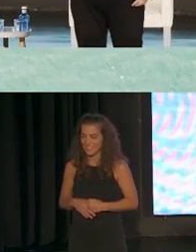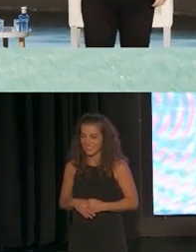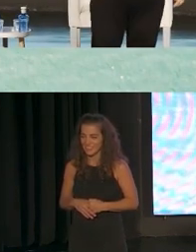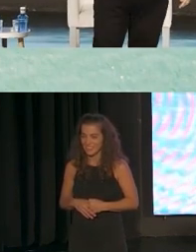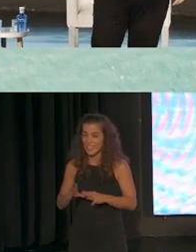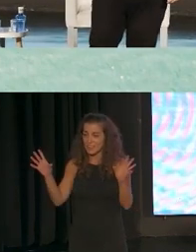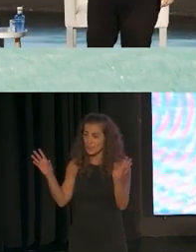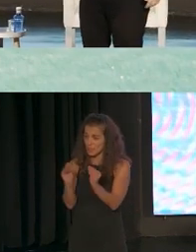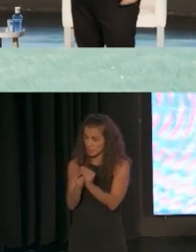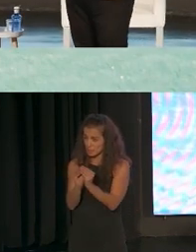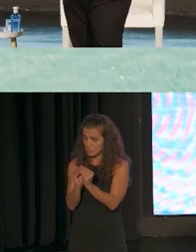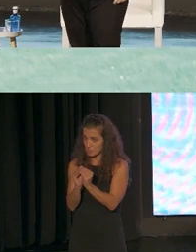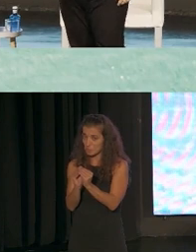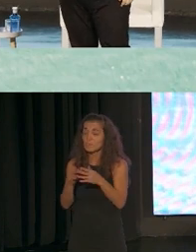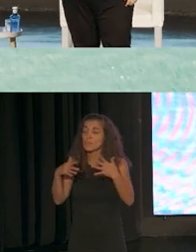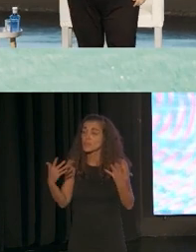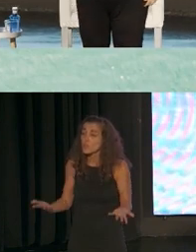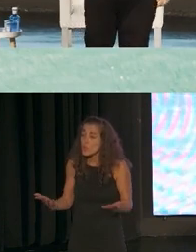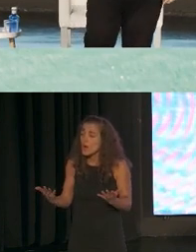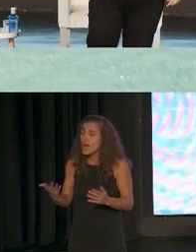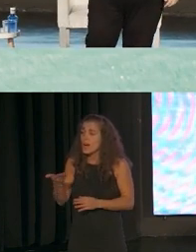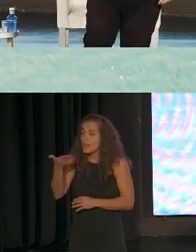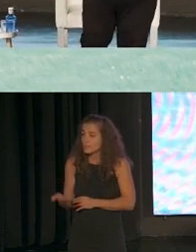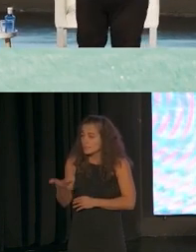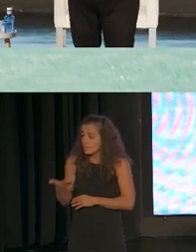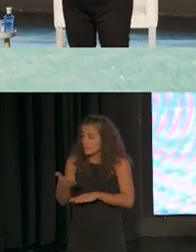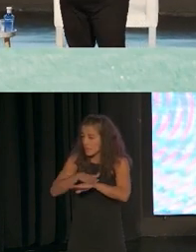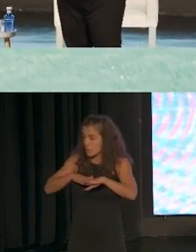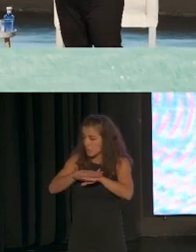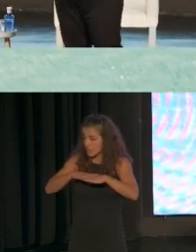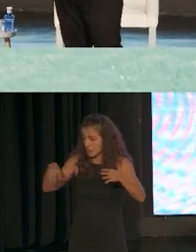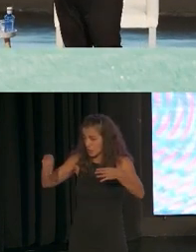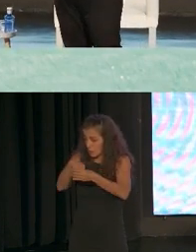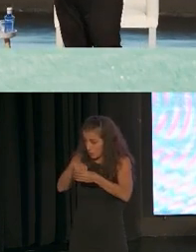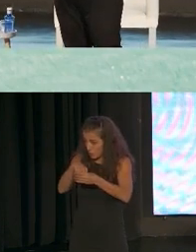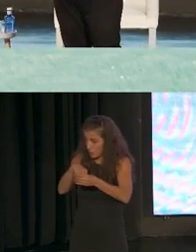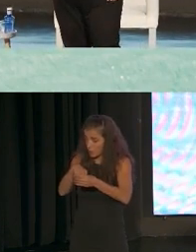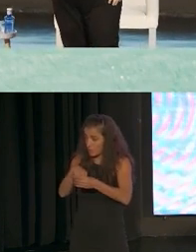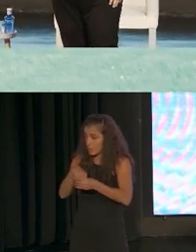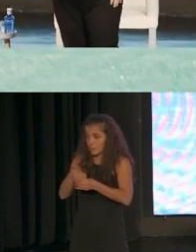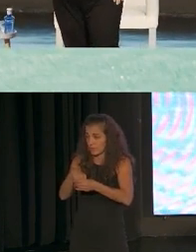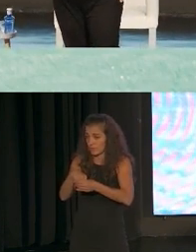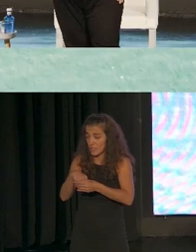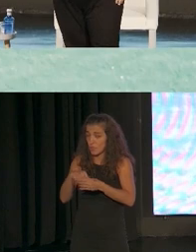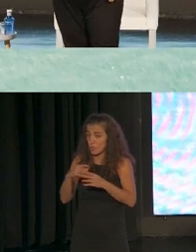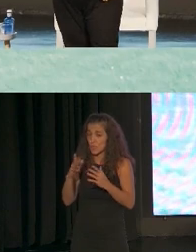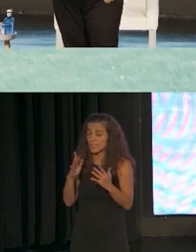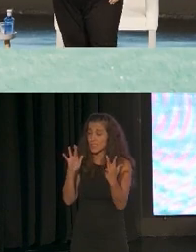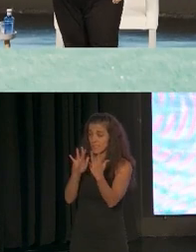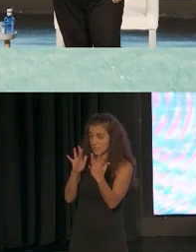En definitiva Cuáles son las claves de la inclusión pues unas claves de de relación